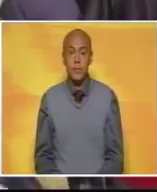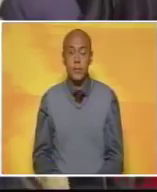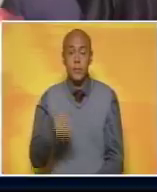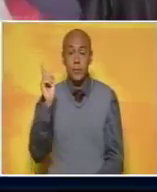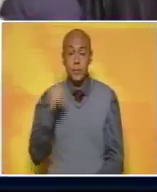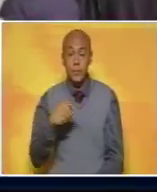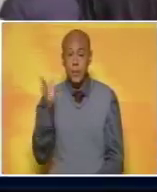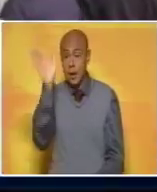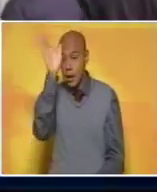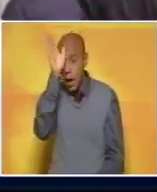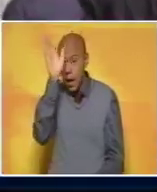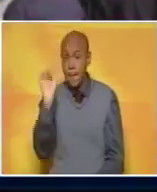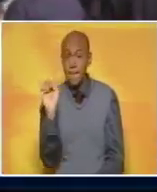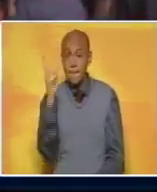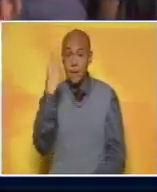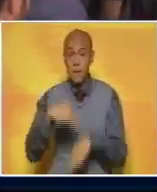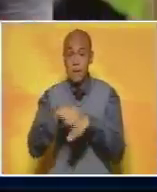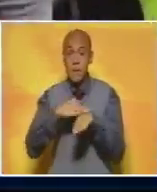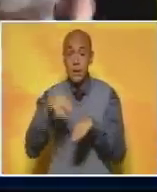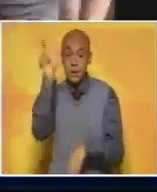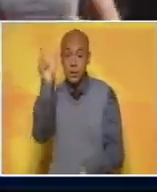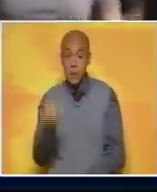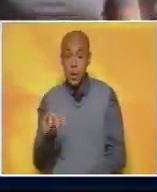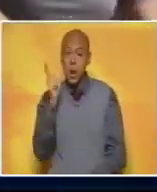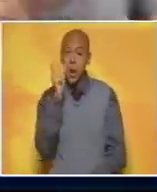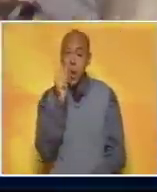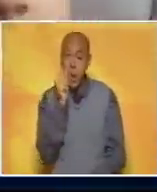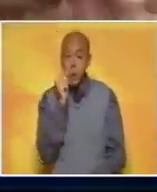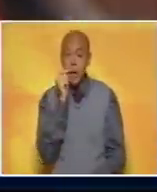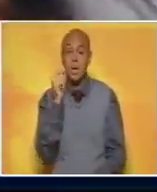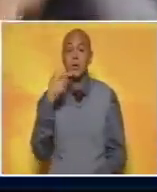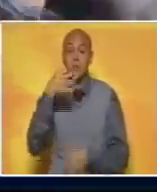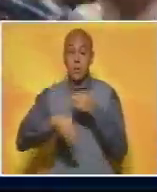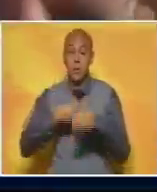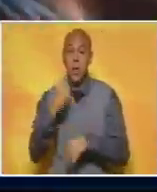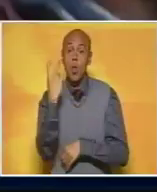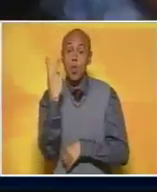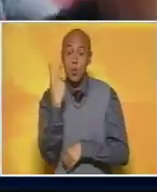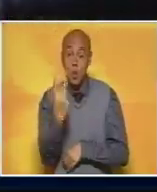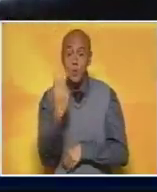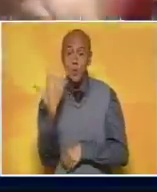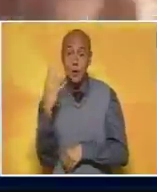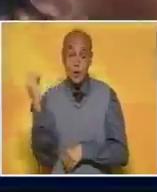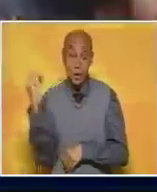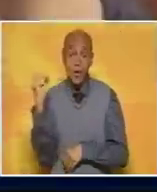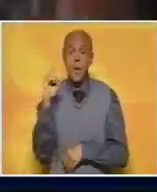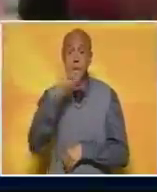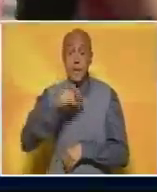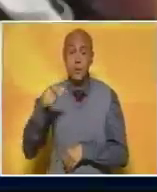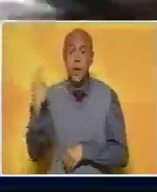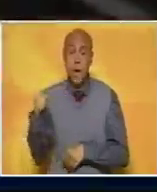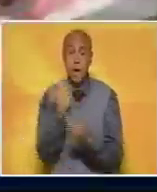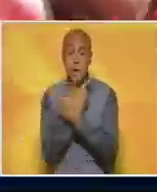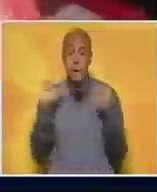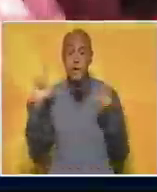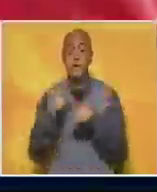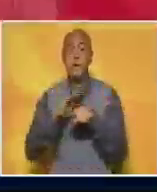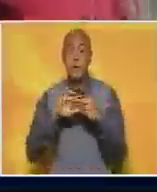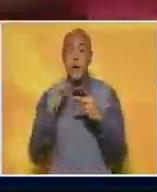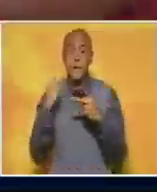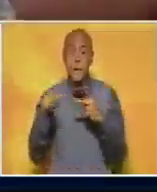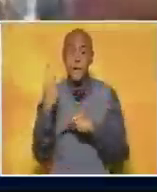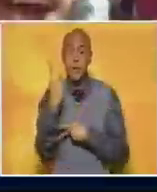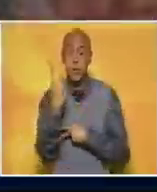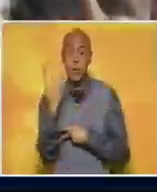En Irak, el primer ministro Abdel Mahdi anunció que 2.500 personas fueron liberadas y que otras 240